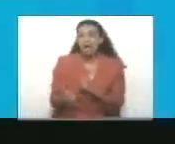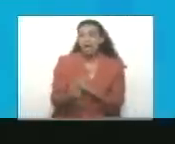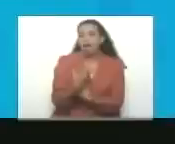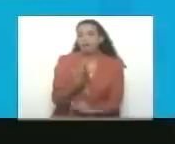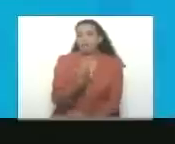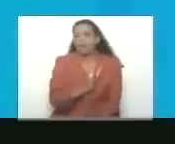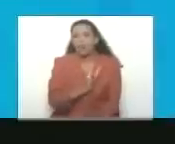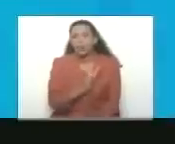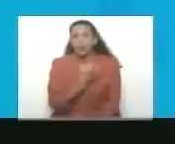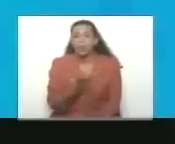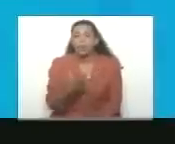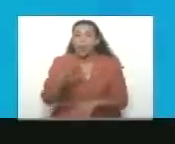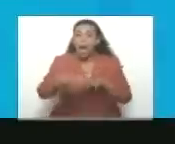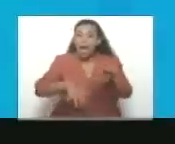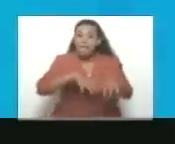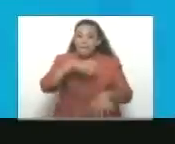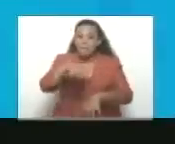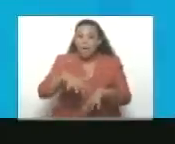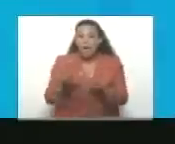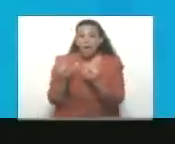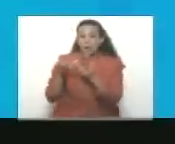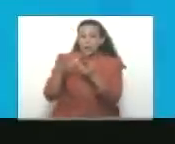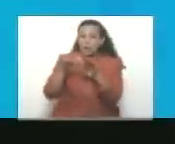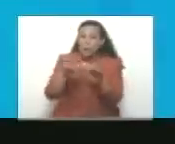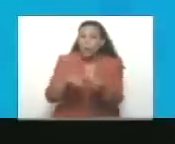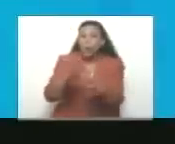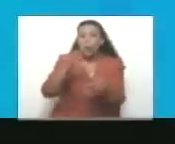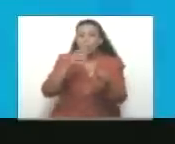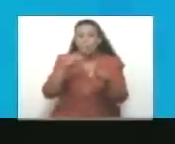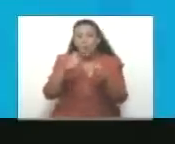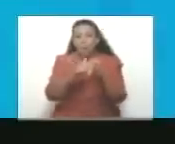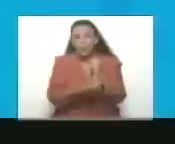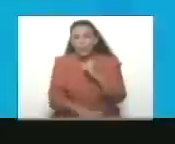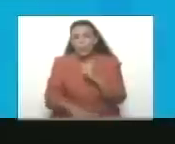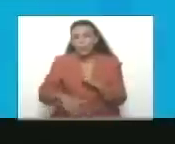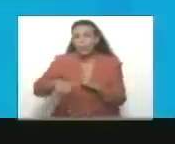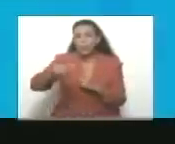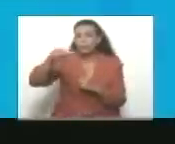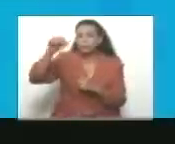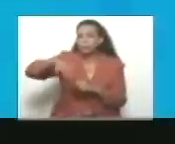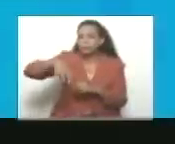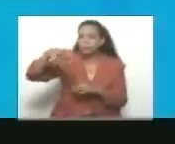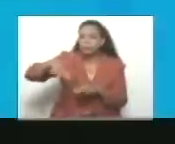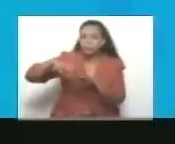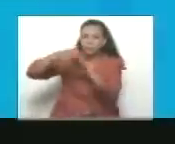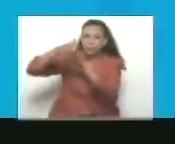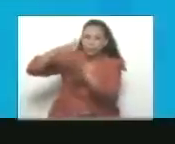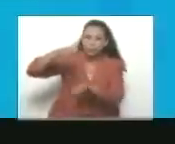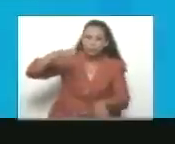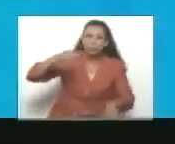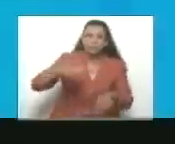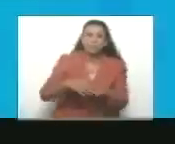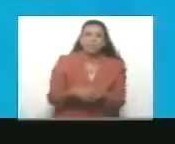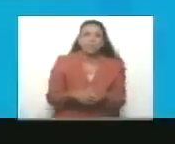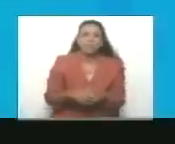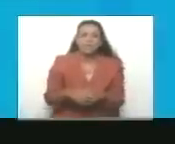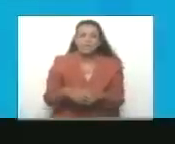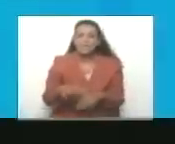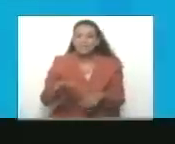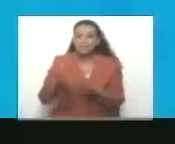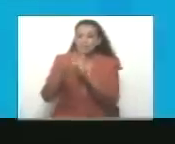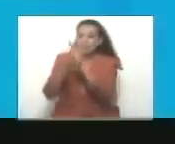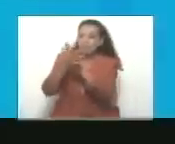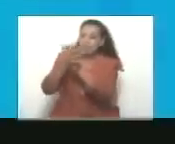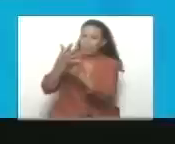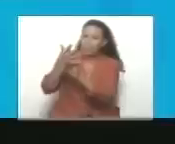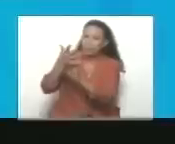la por los animales Las Palomas que están haciendo Están haciendo mucha muchas es y aparte que